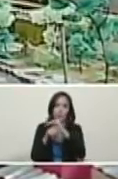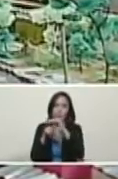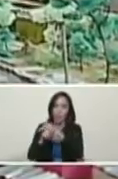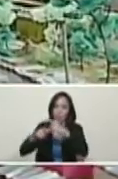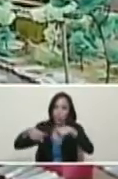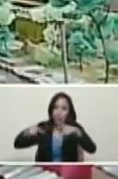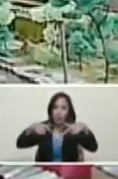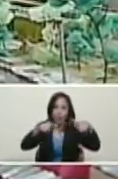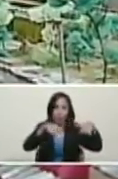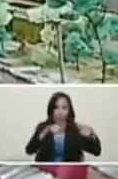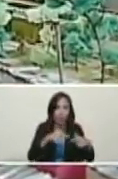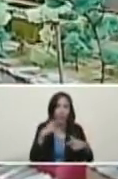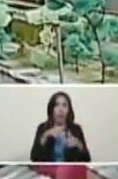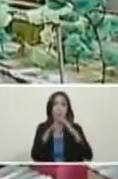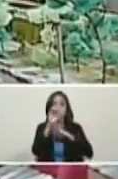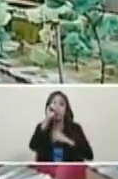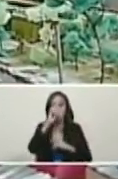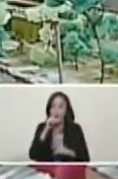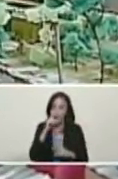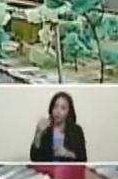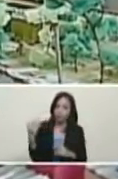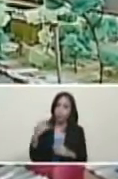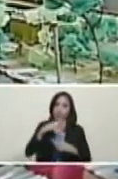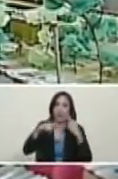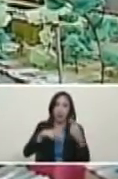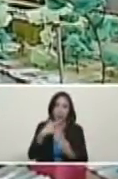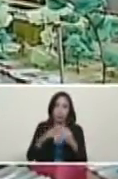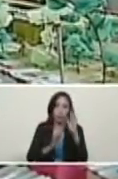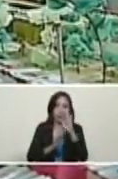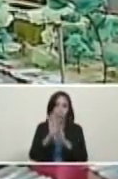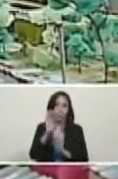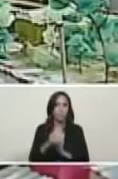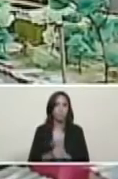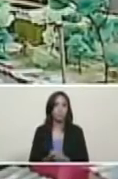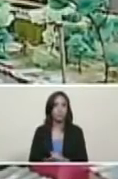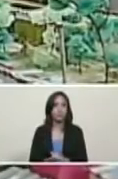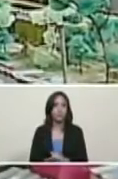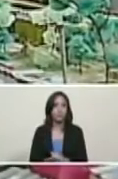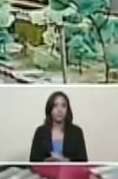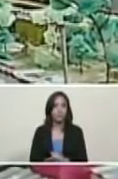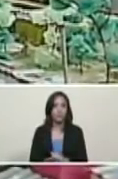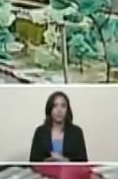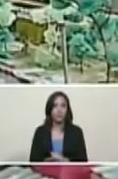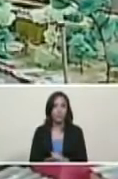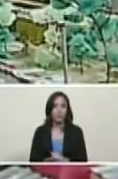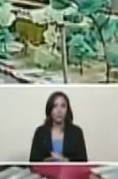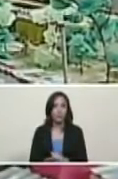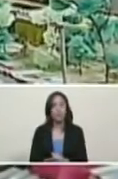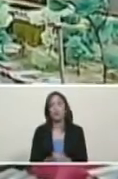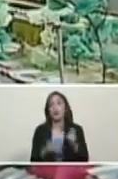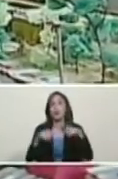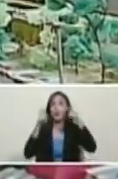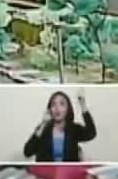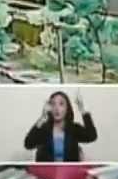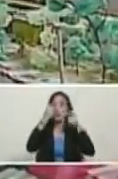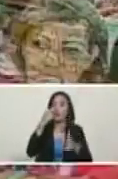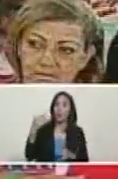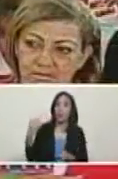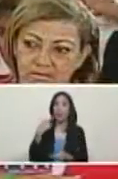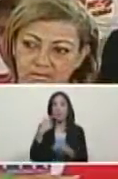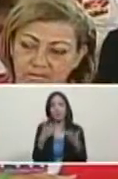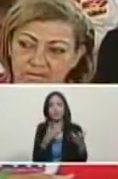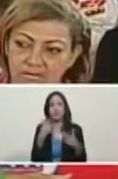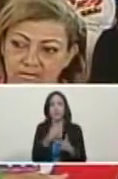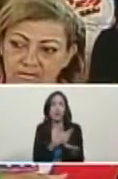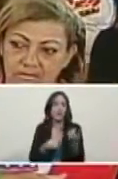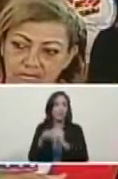se habla de los 20 años de revolución. Incluso hay unas maquetas que tienen diseñado por aquí pasó Chávez y aquí hubo una batalla, aquí